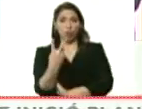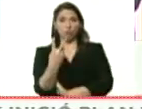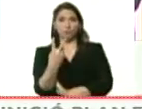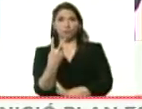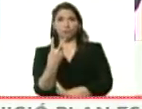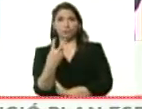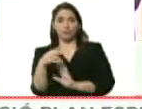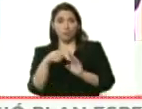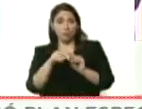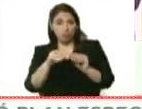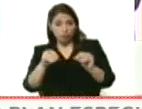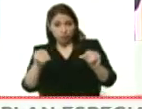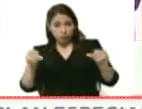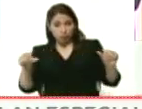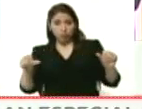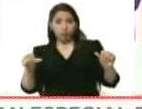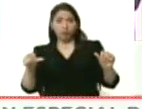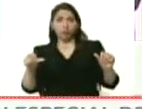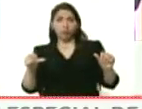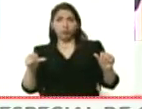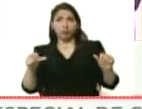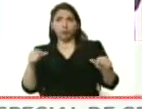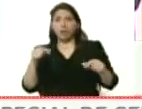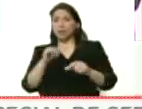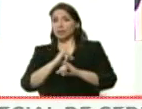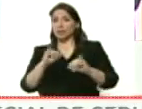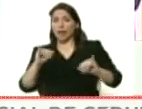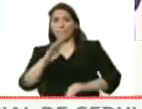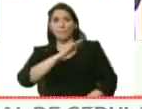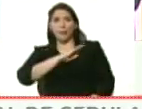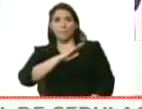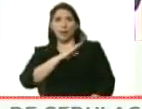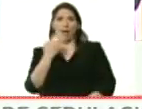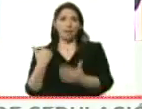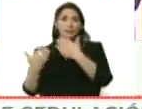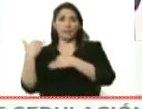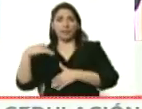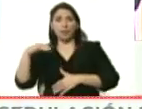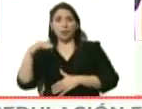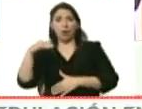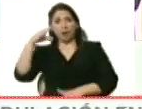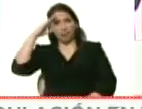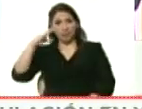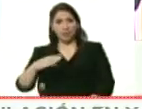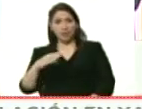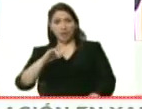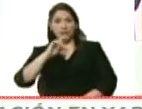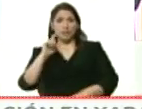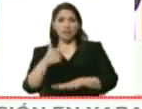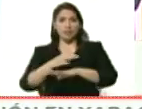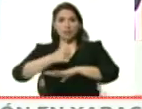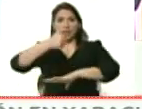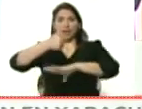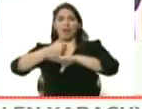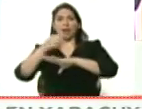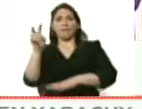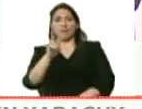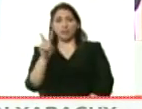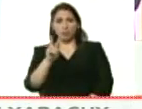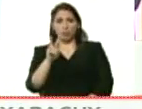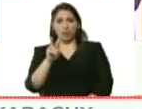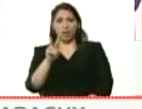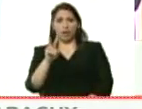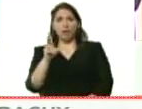Su territorio será el que comprendían la antigua Capitanía General de Venezuela y el Virreinato del Nuevo